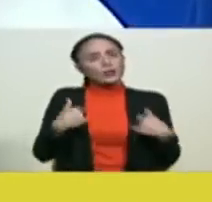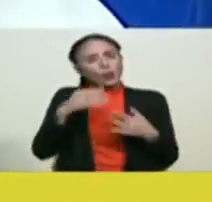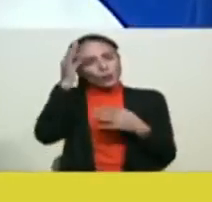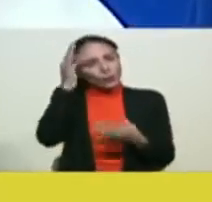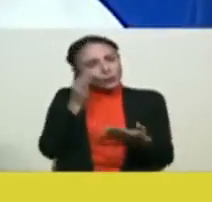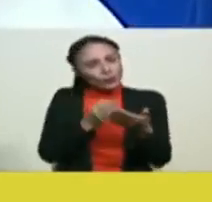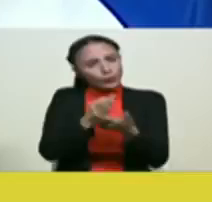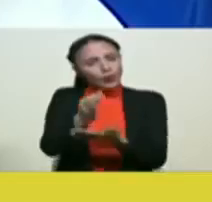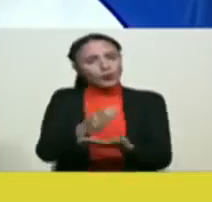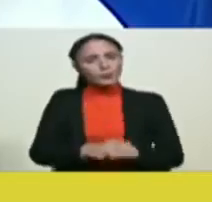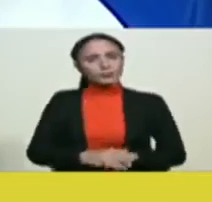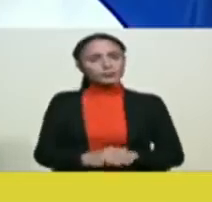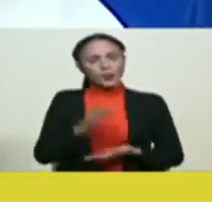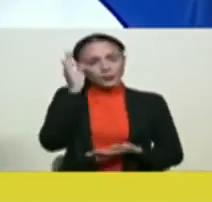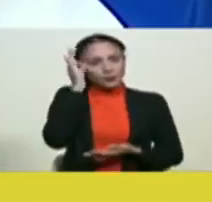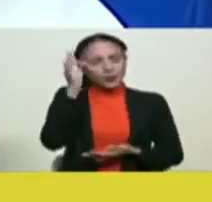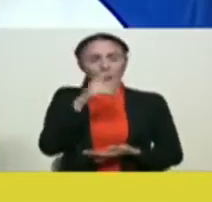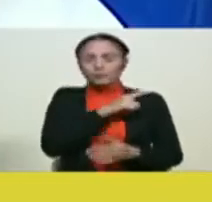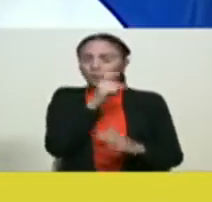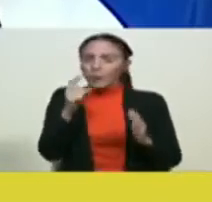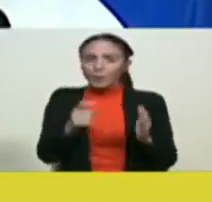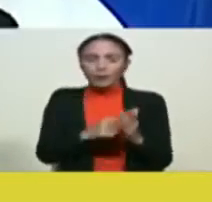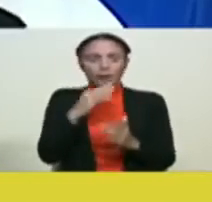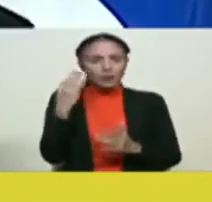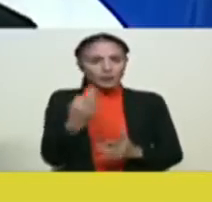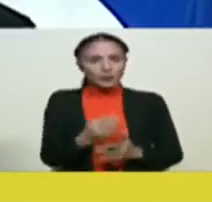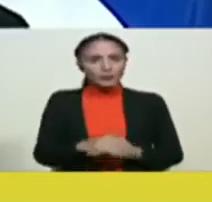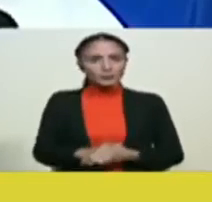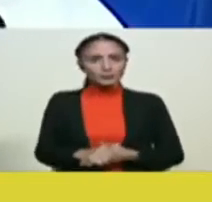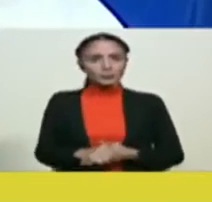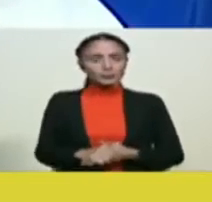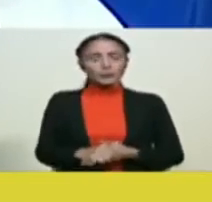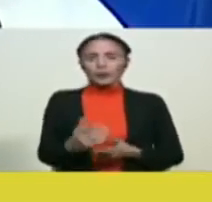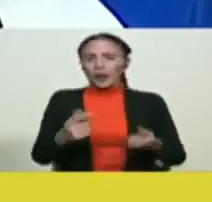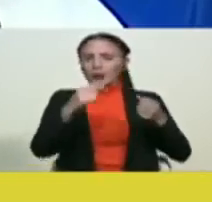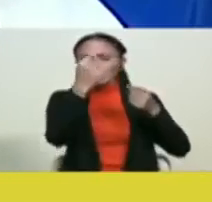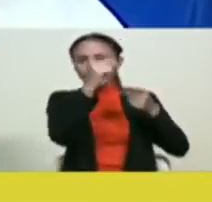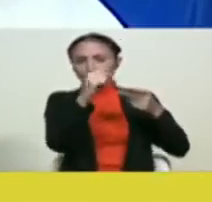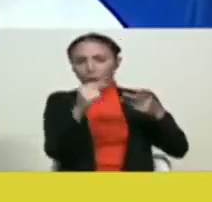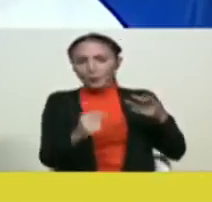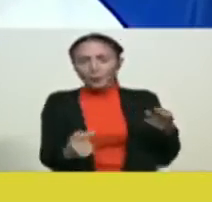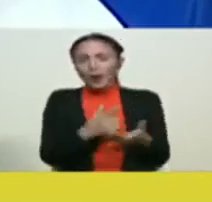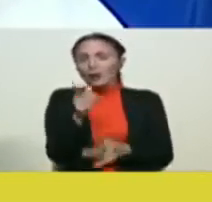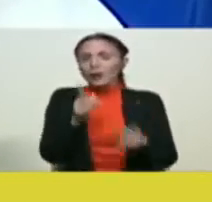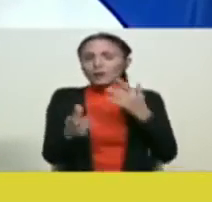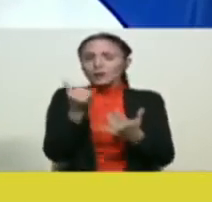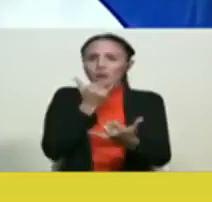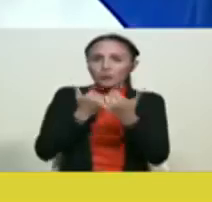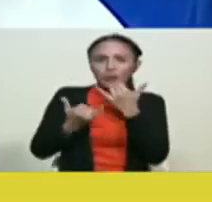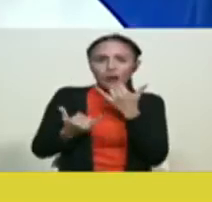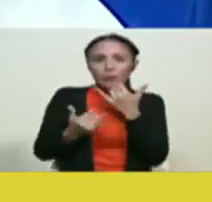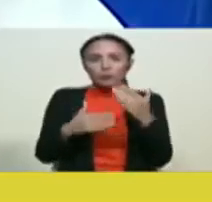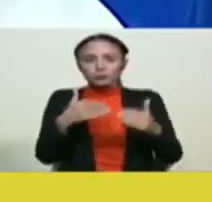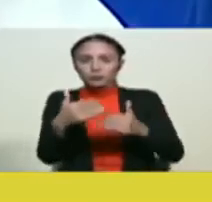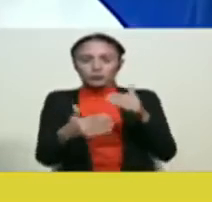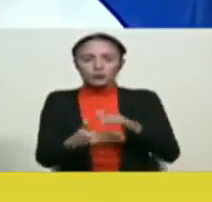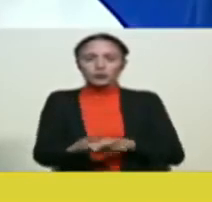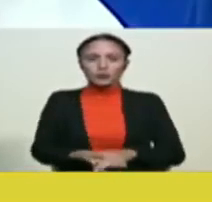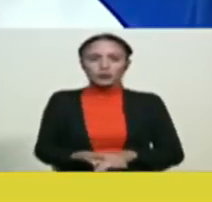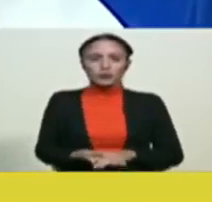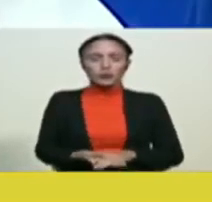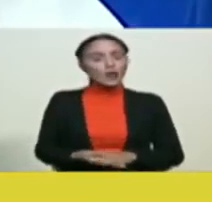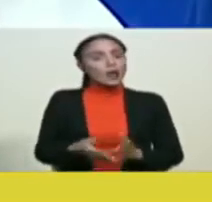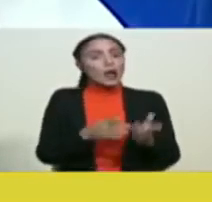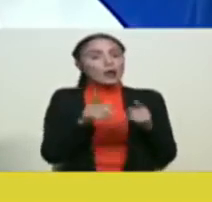fe verdadera en eso hemos hablado con detalles de los errores cometidos de las